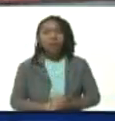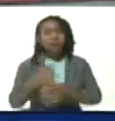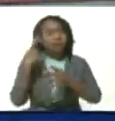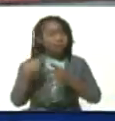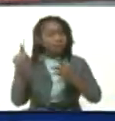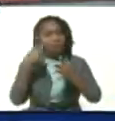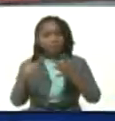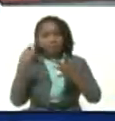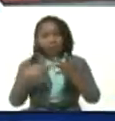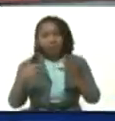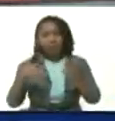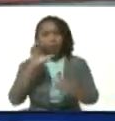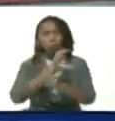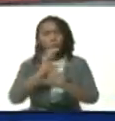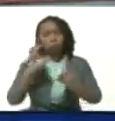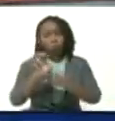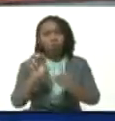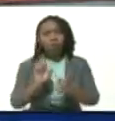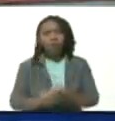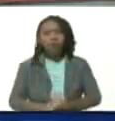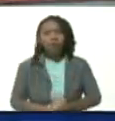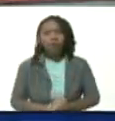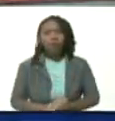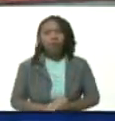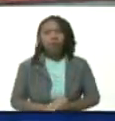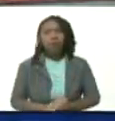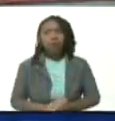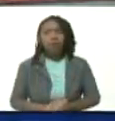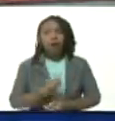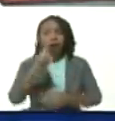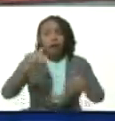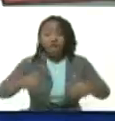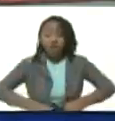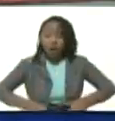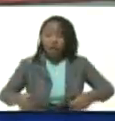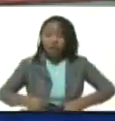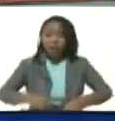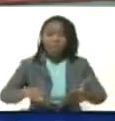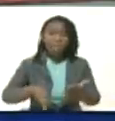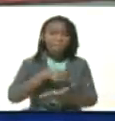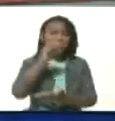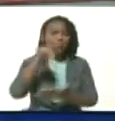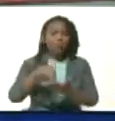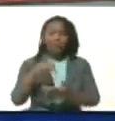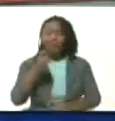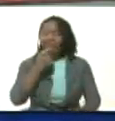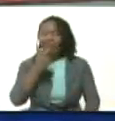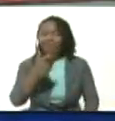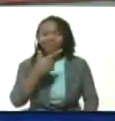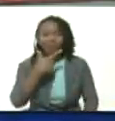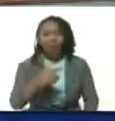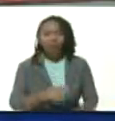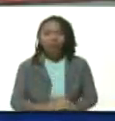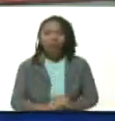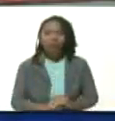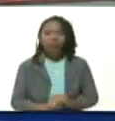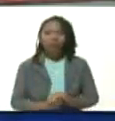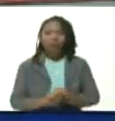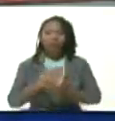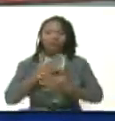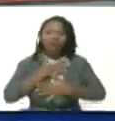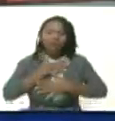etcétera, etcétera, la cultura. Es un esfuerzo nacional hermoso,